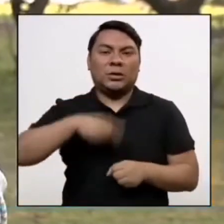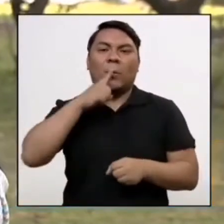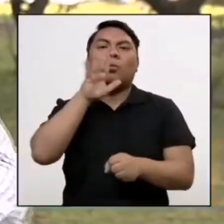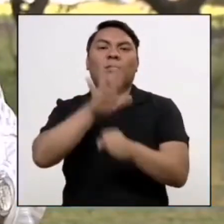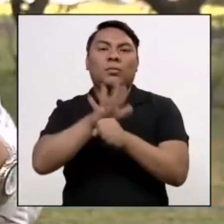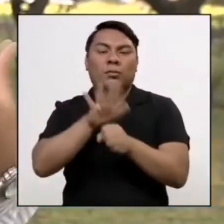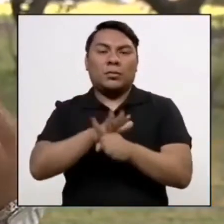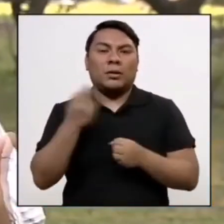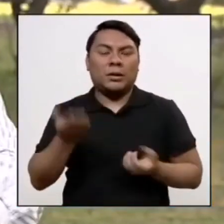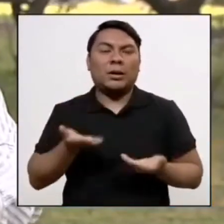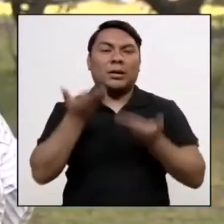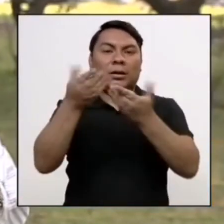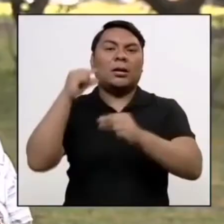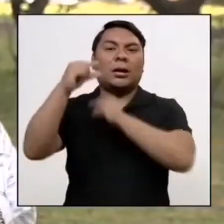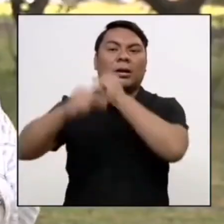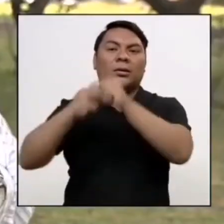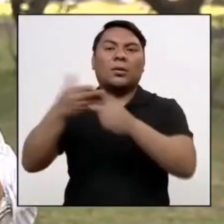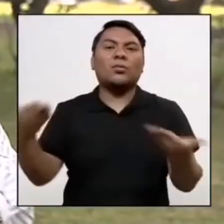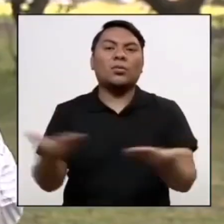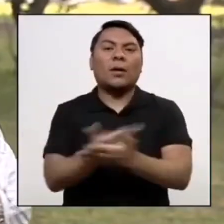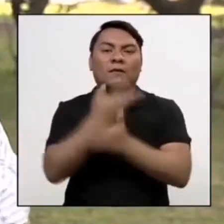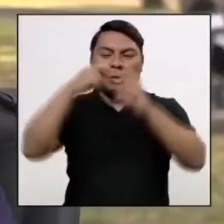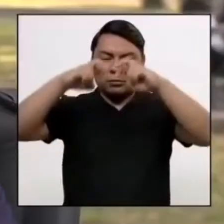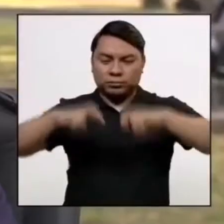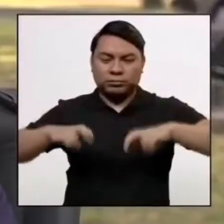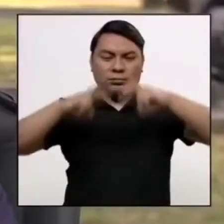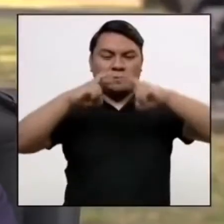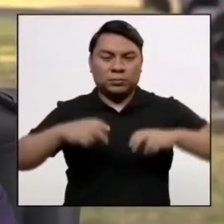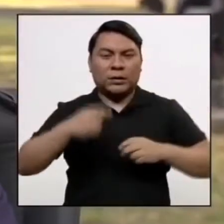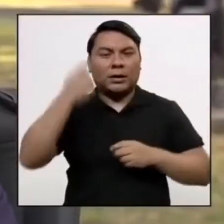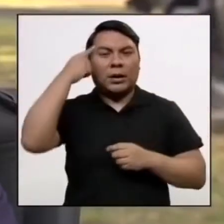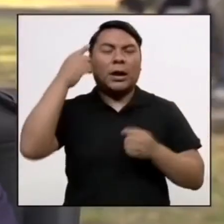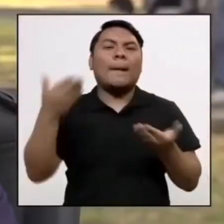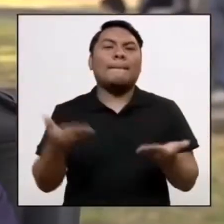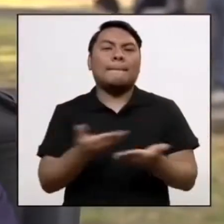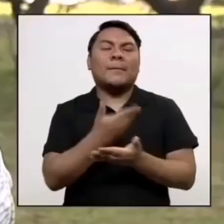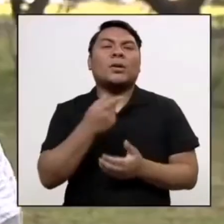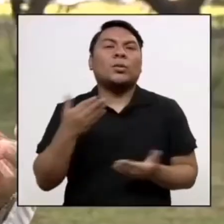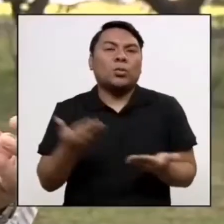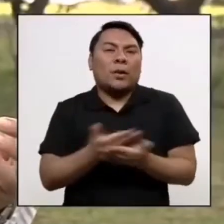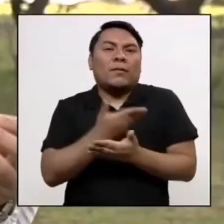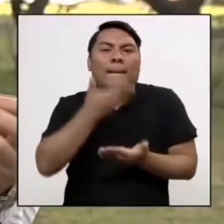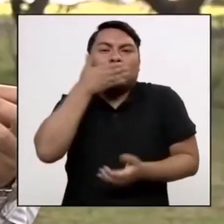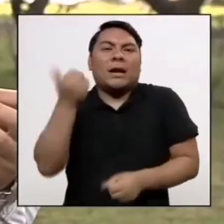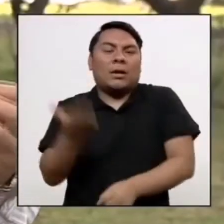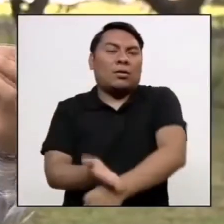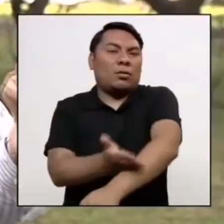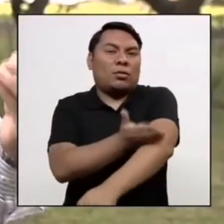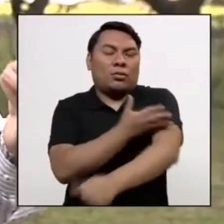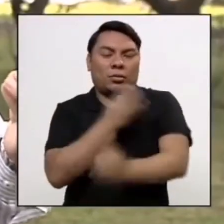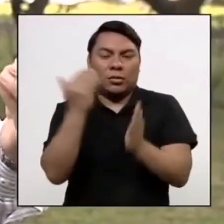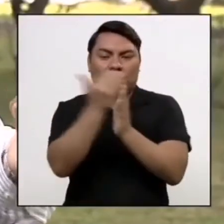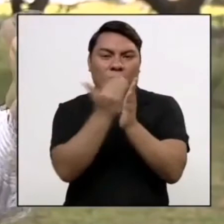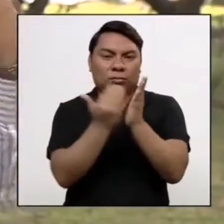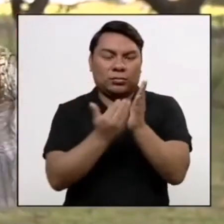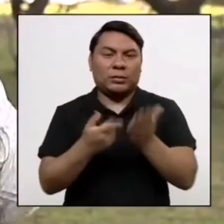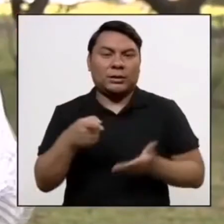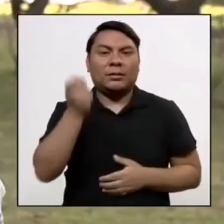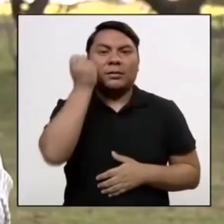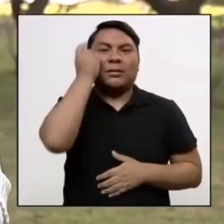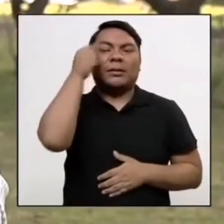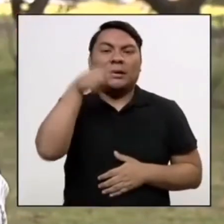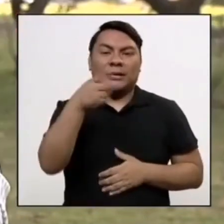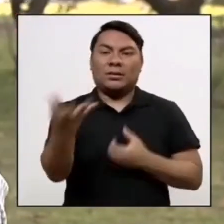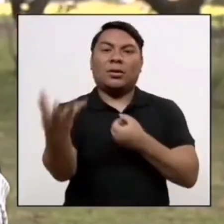en la generación de nuevos estudios que permitan ir mejorando también la forma en la cual se entiende que estos van a